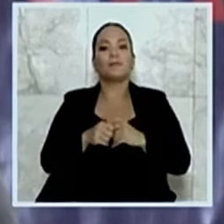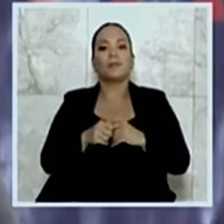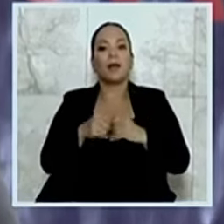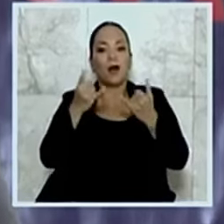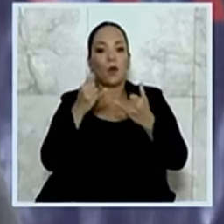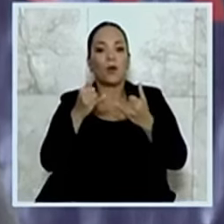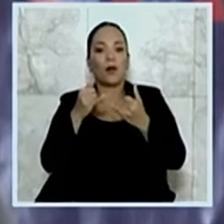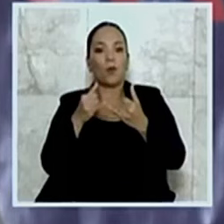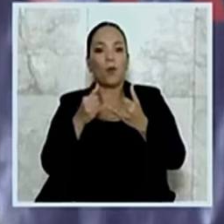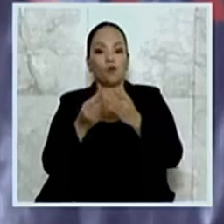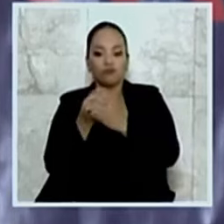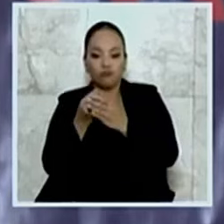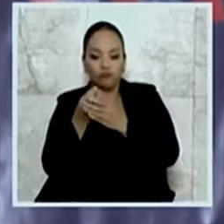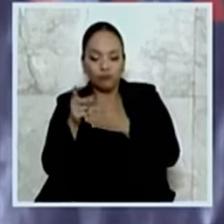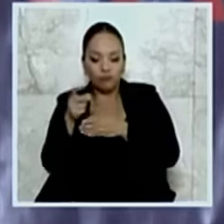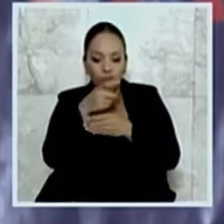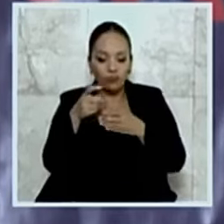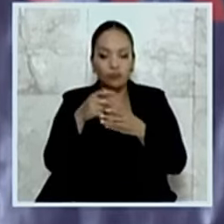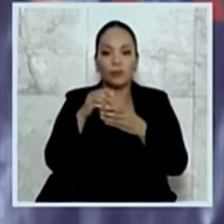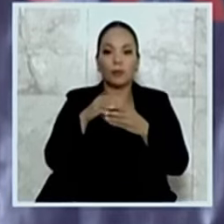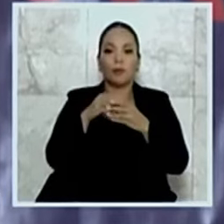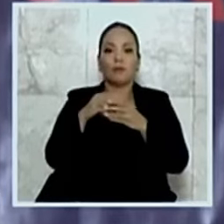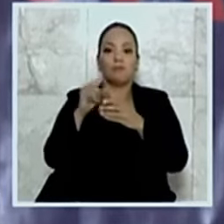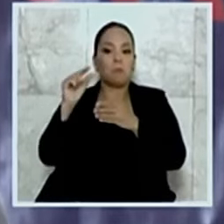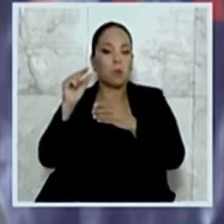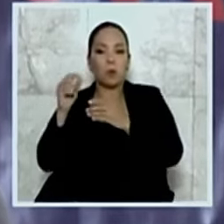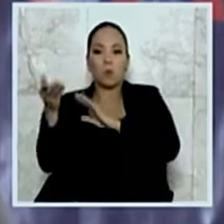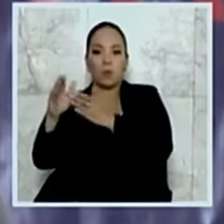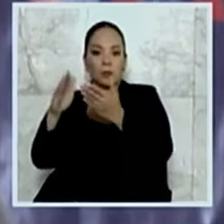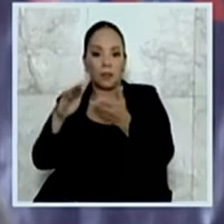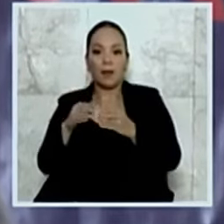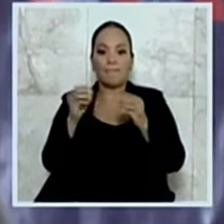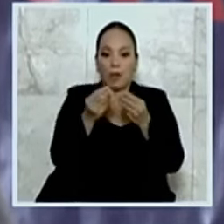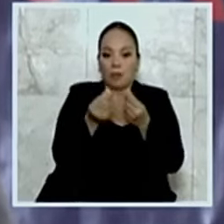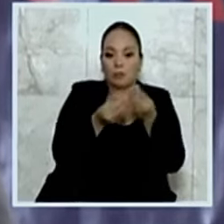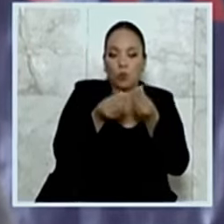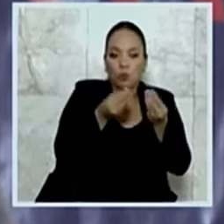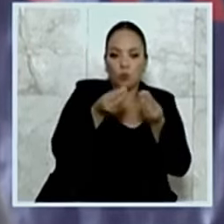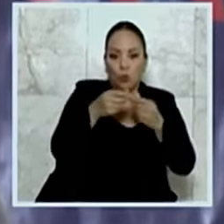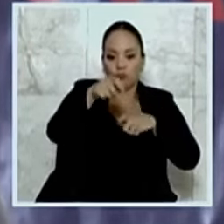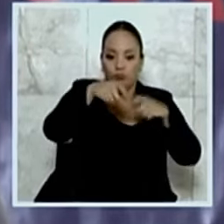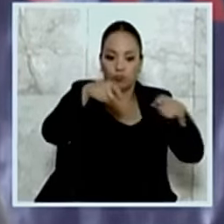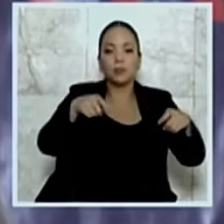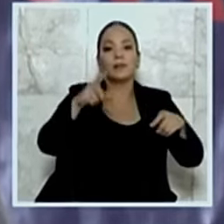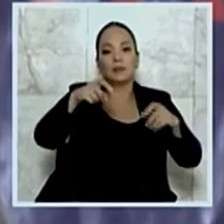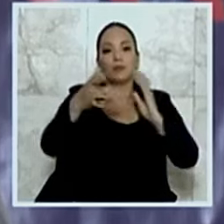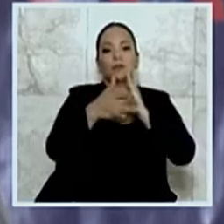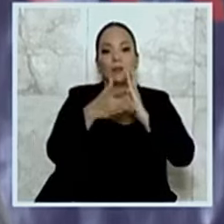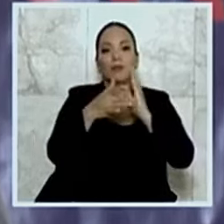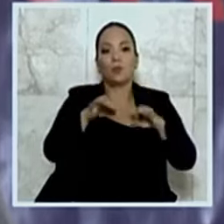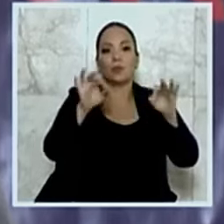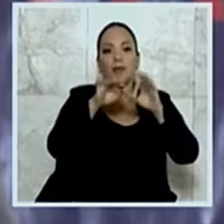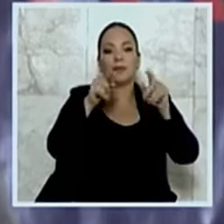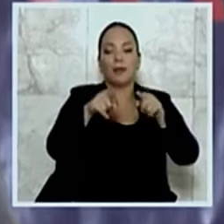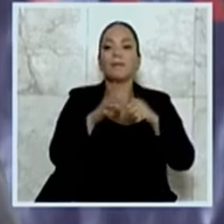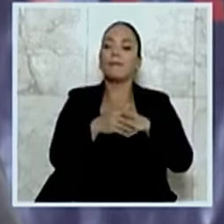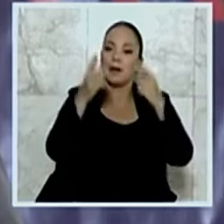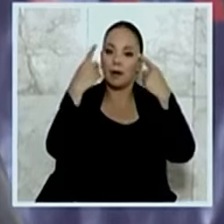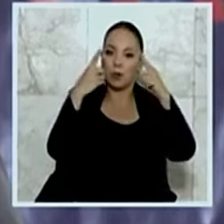incrementar sustancialmente la producción de camarón por metro cuadrado, que es como el objetivo principal. En este momento pues es un cultivo muy